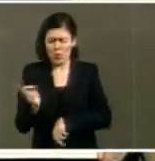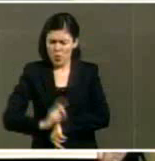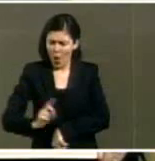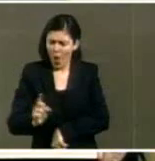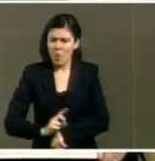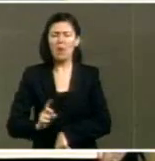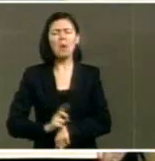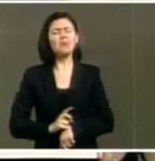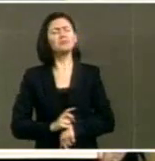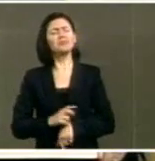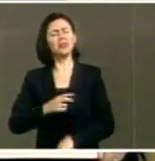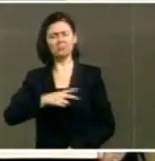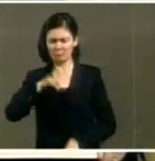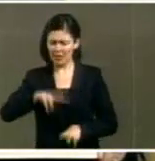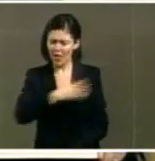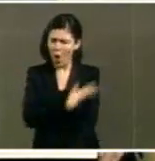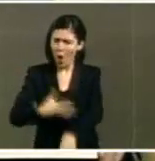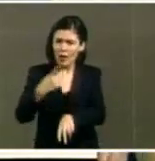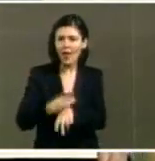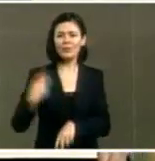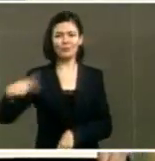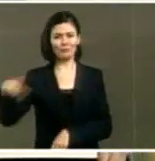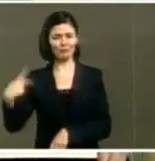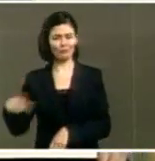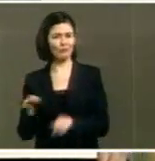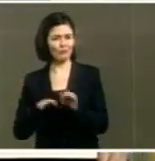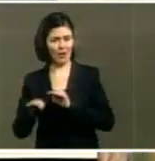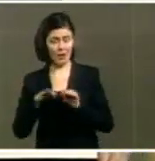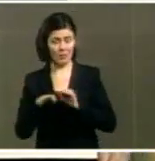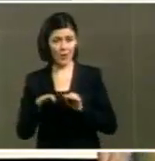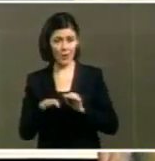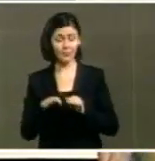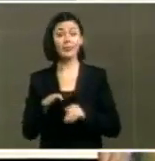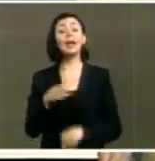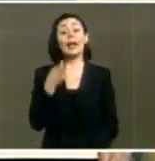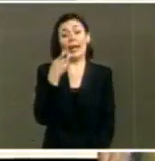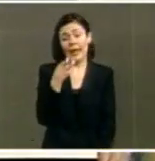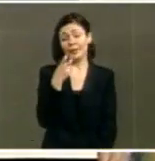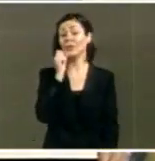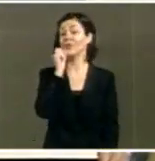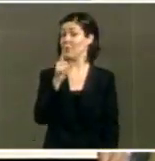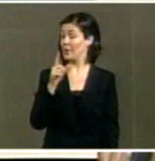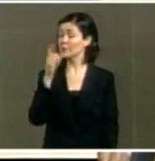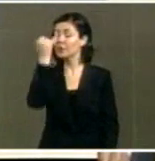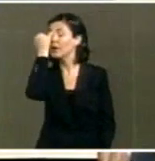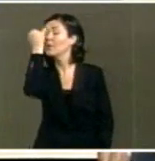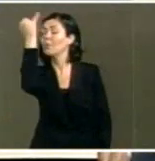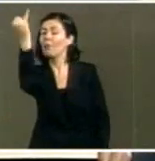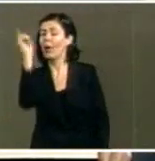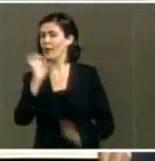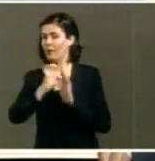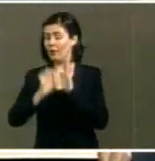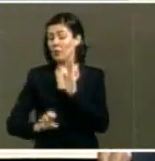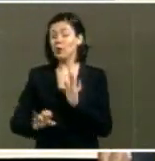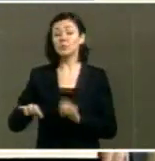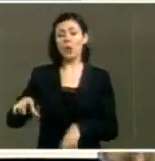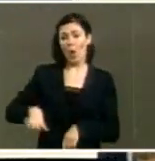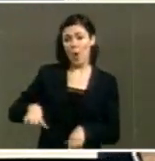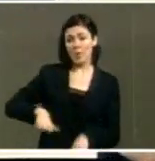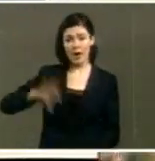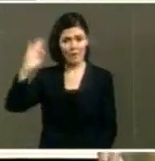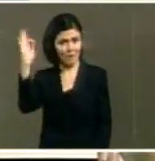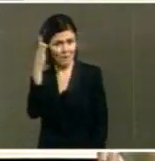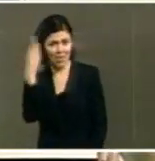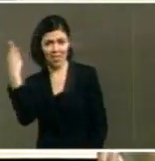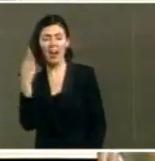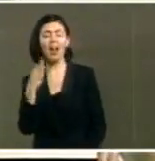México. También hay quien supone que si el gobierno federal no hubiera actuado en contra de estas mafias, no